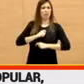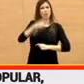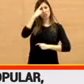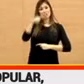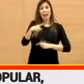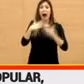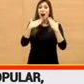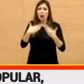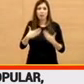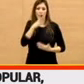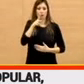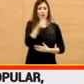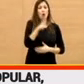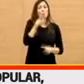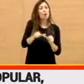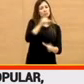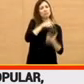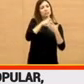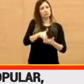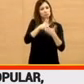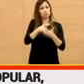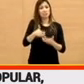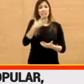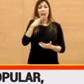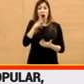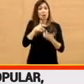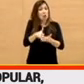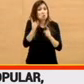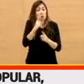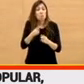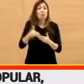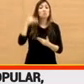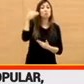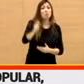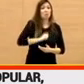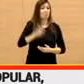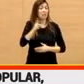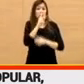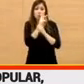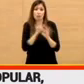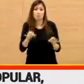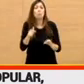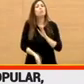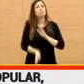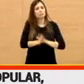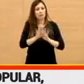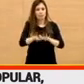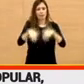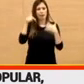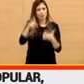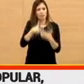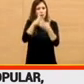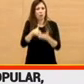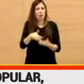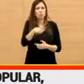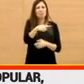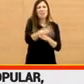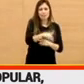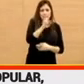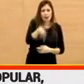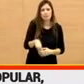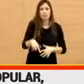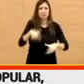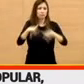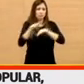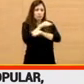hoy no tendremos derecho mañana. Y por eso vamos a seguir luchando y luchamos aquí, en este hemiciclo, y luchamos en la calle, luchamos en las movilizaciones, pero luchamos